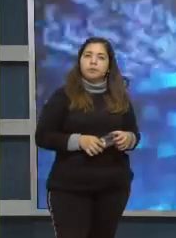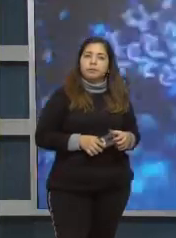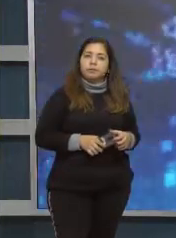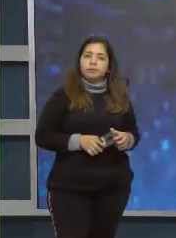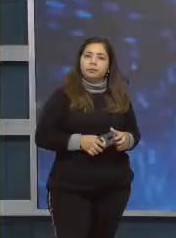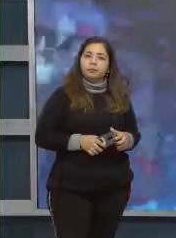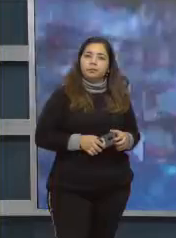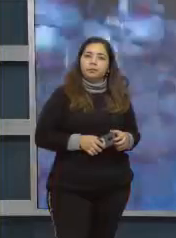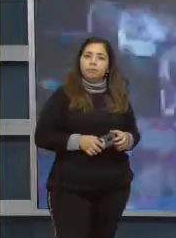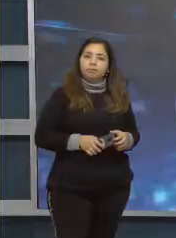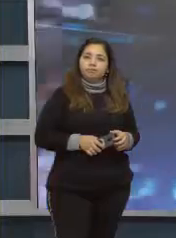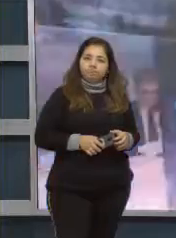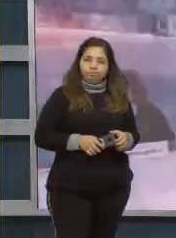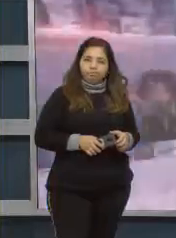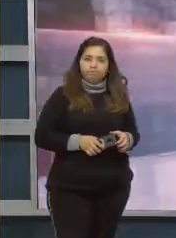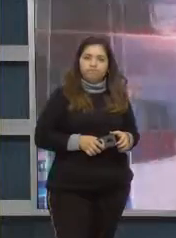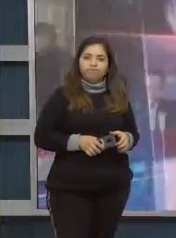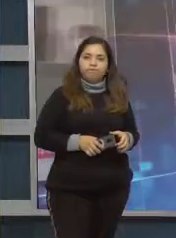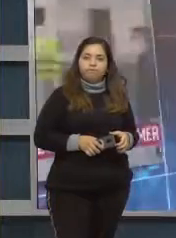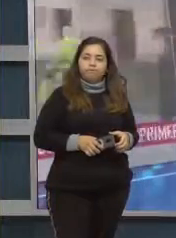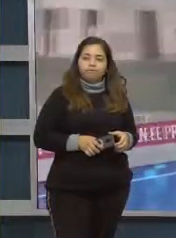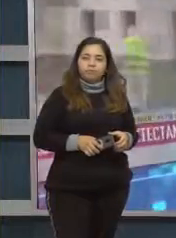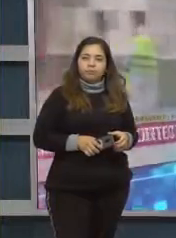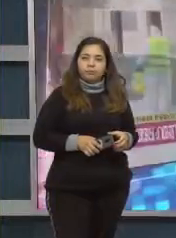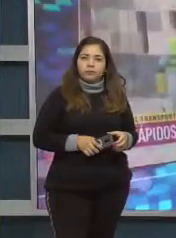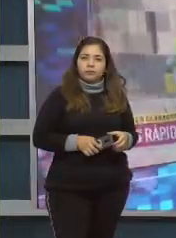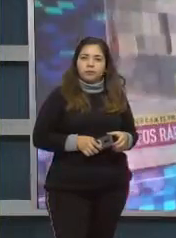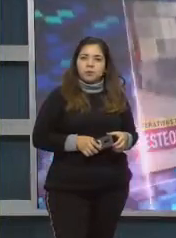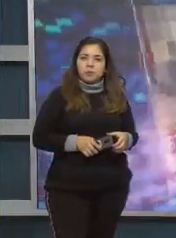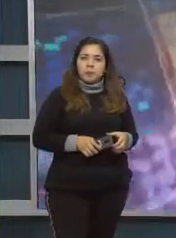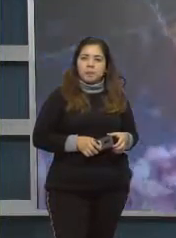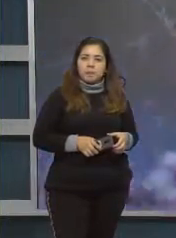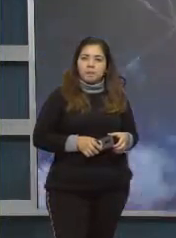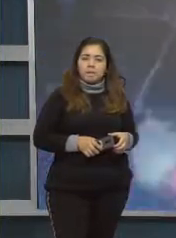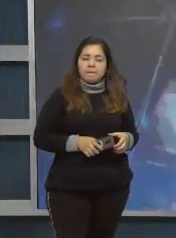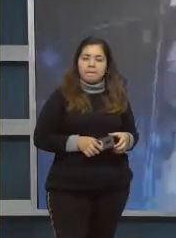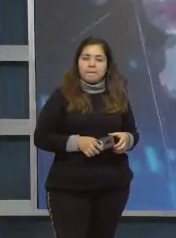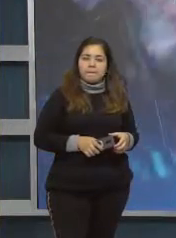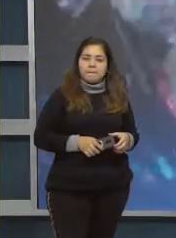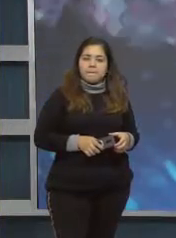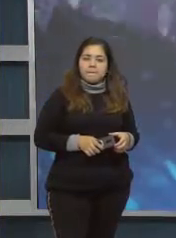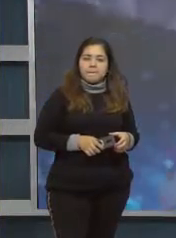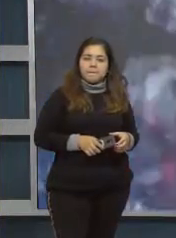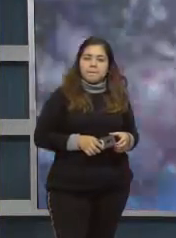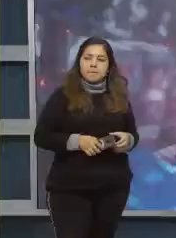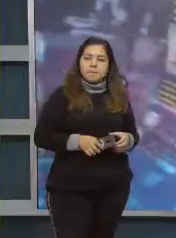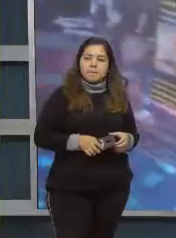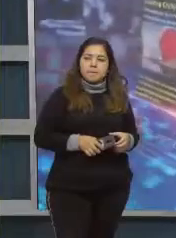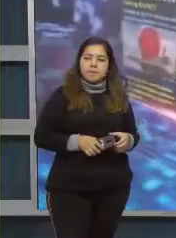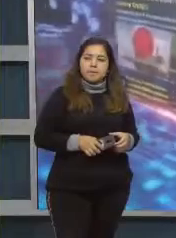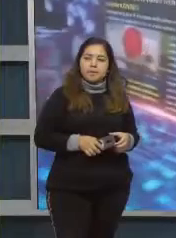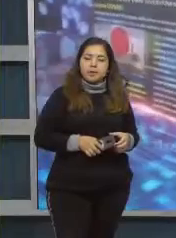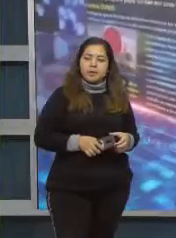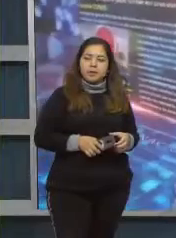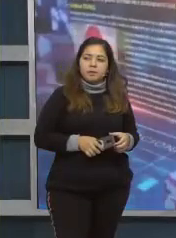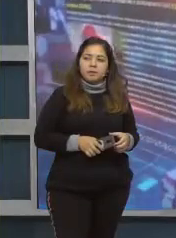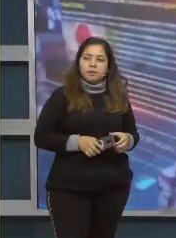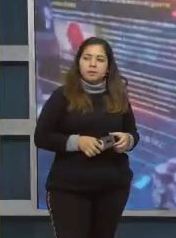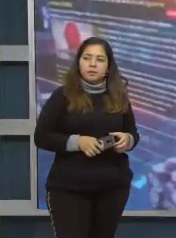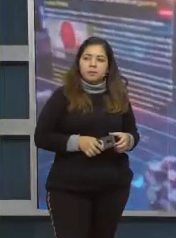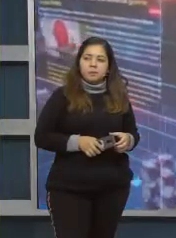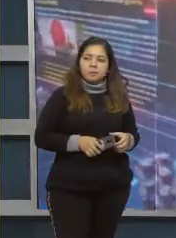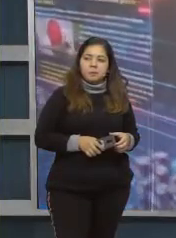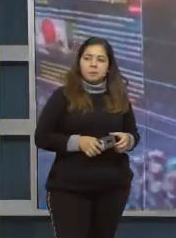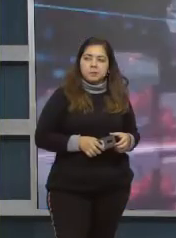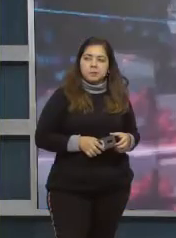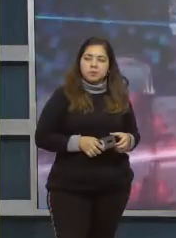siguiente, sino al otro. Ah, bien. Preveemos que va a ser alrededor de esa fecha y les repito, están reunidos